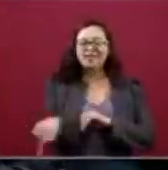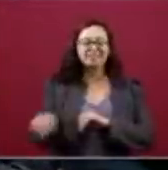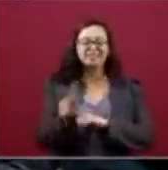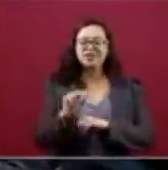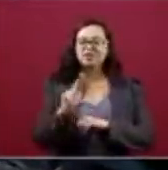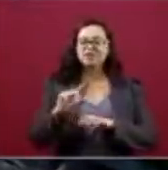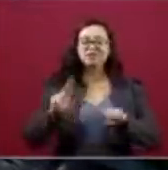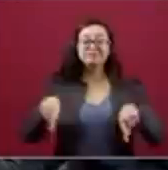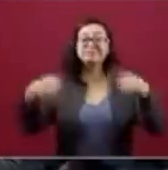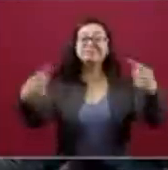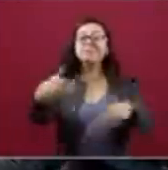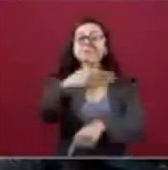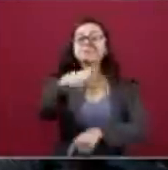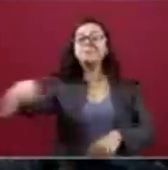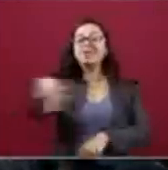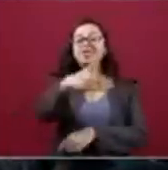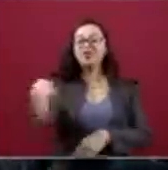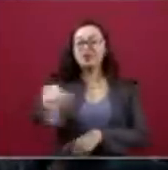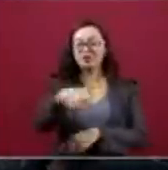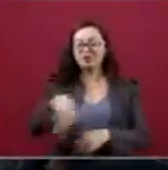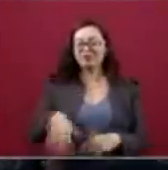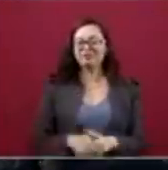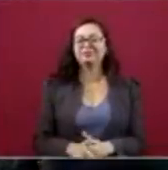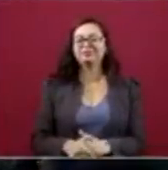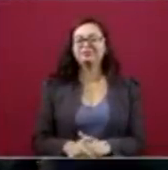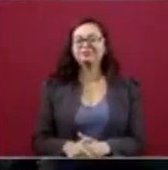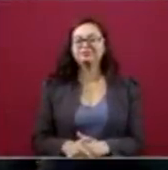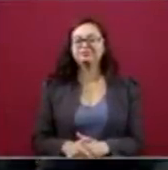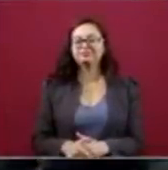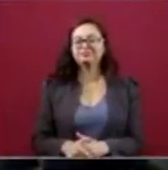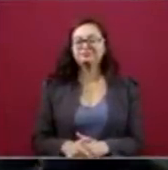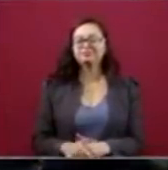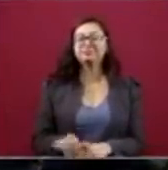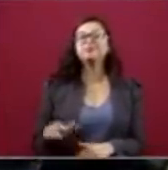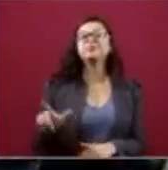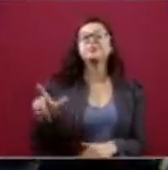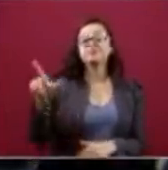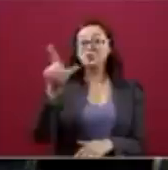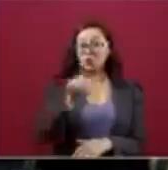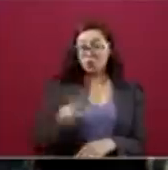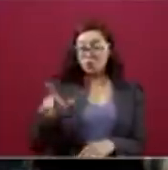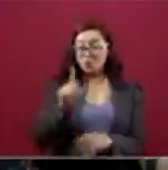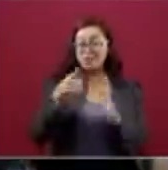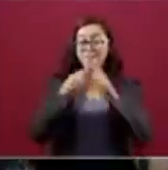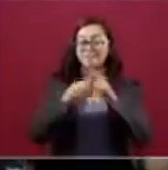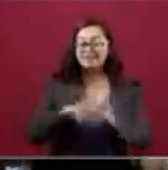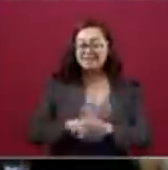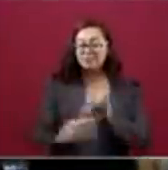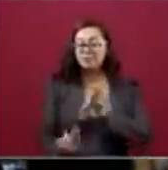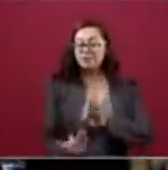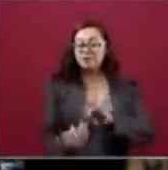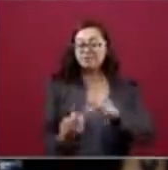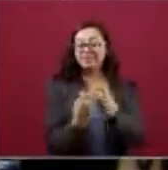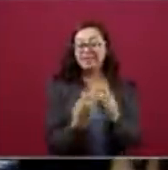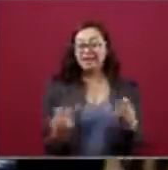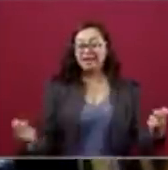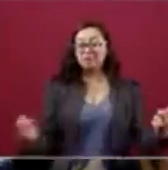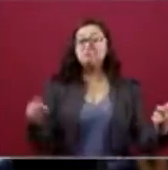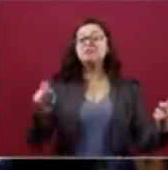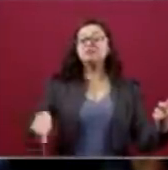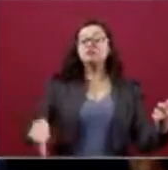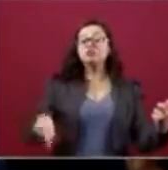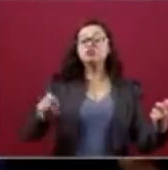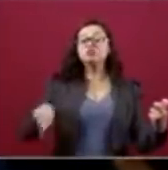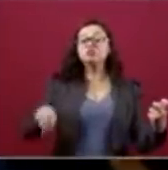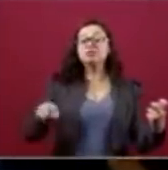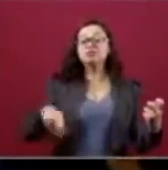vamos en medio. Pero el lunes, empezando la semana, la primera fila, y que no se muevan, porque